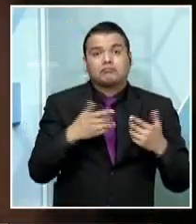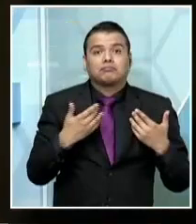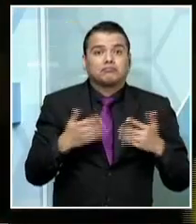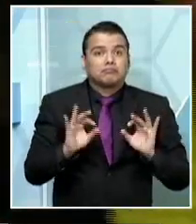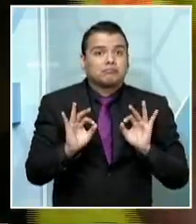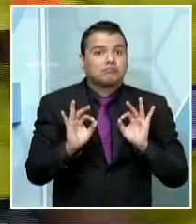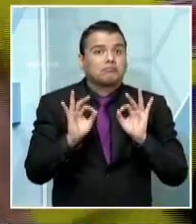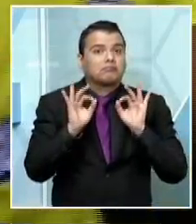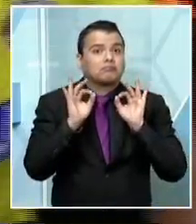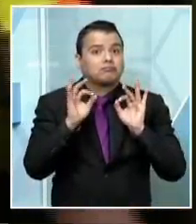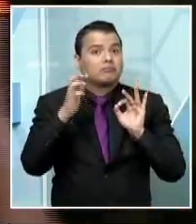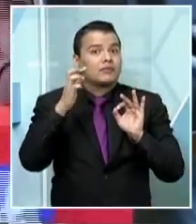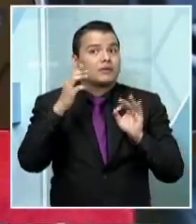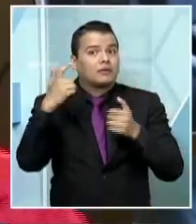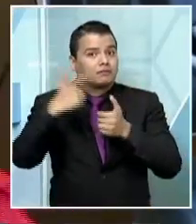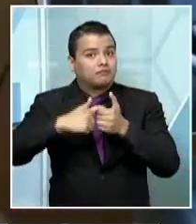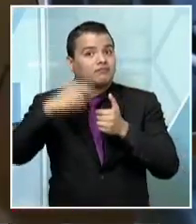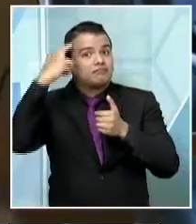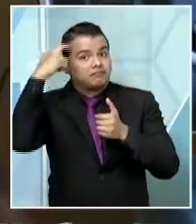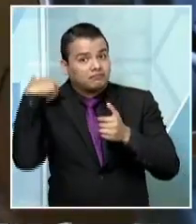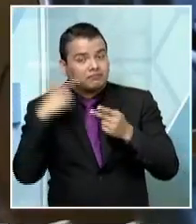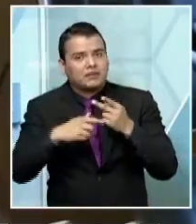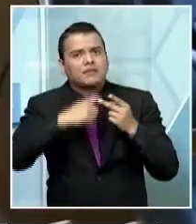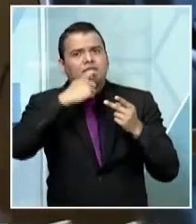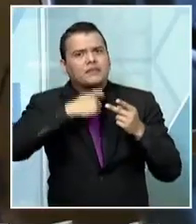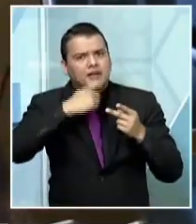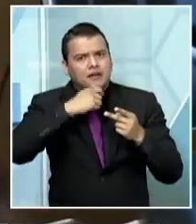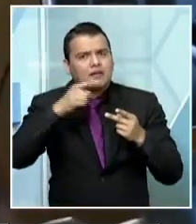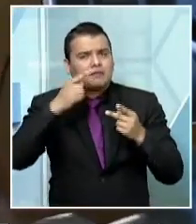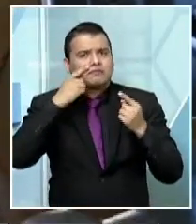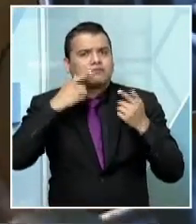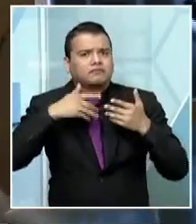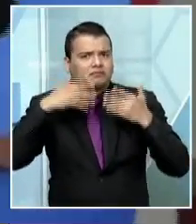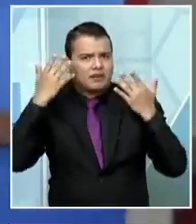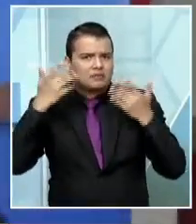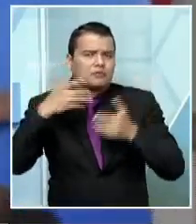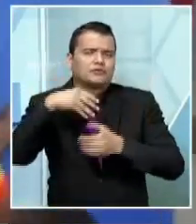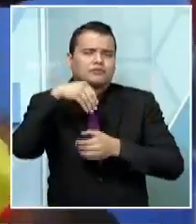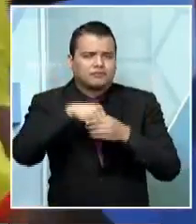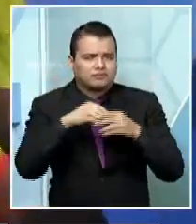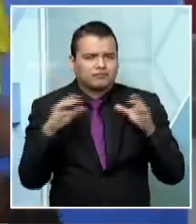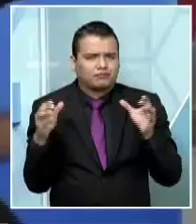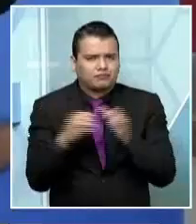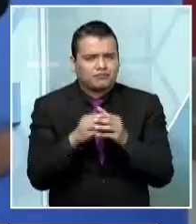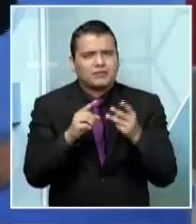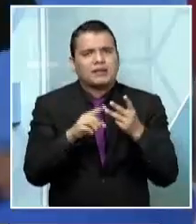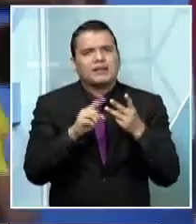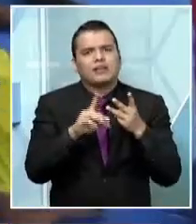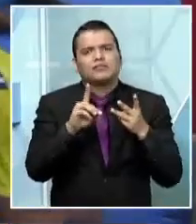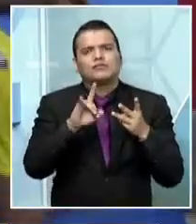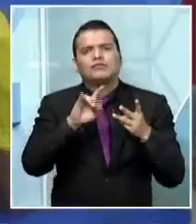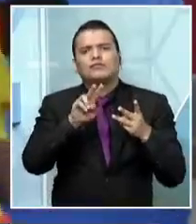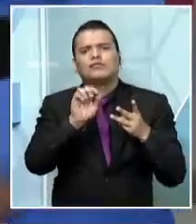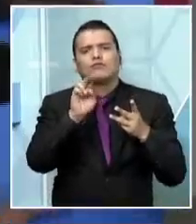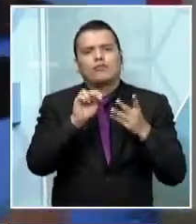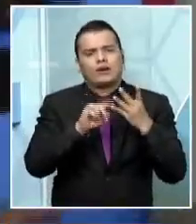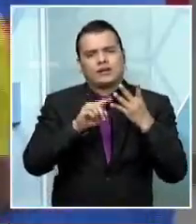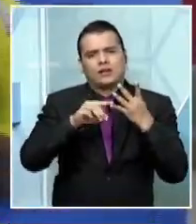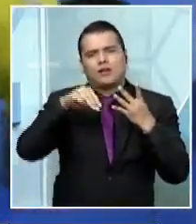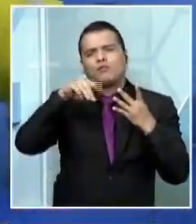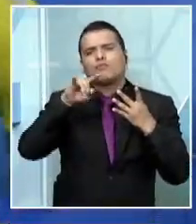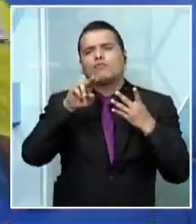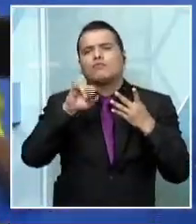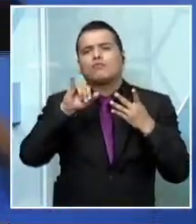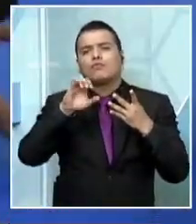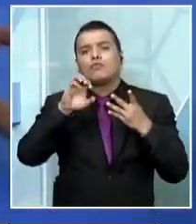en este instante del fútbol inglés. Falcao, que es un referente del combinado nacional. Dubán Zapata y Muriel, que son